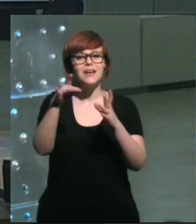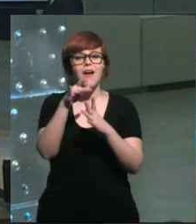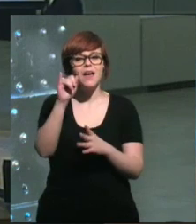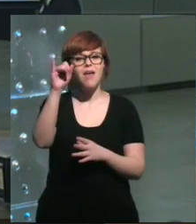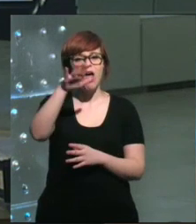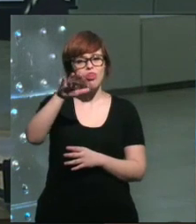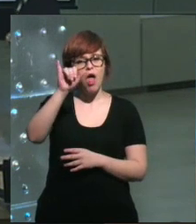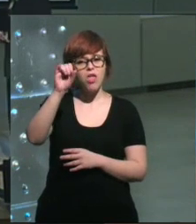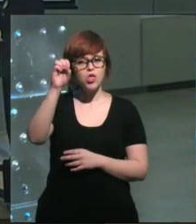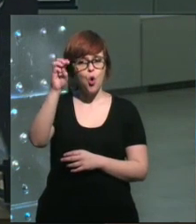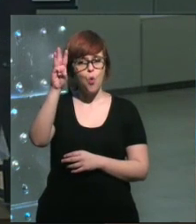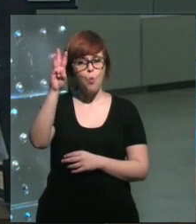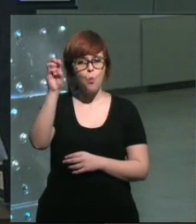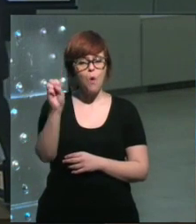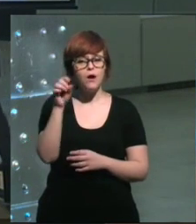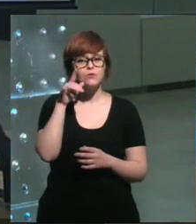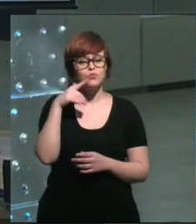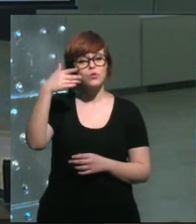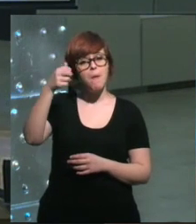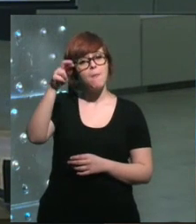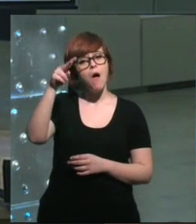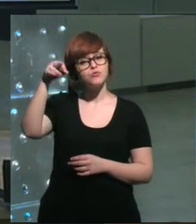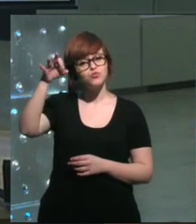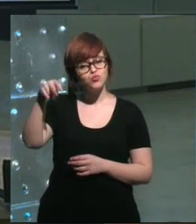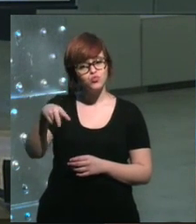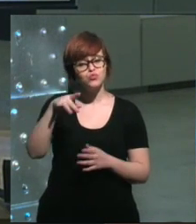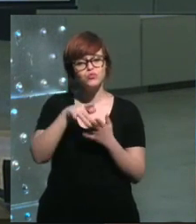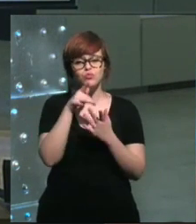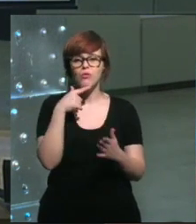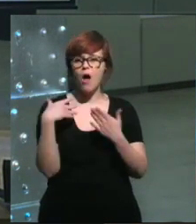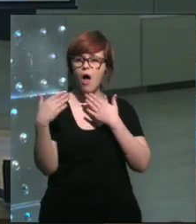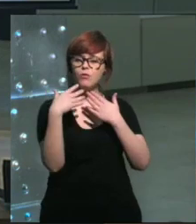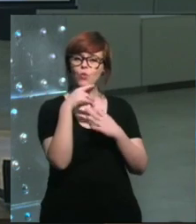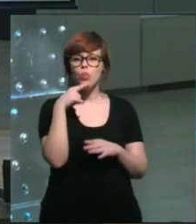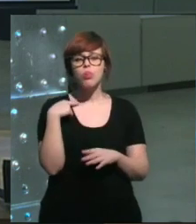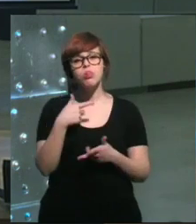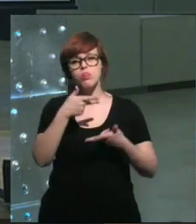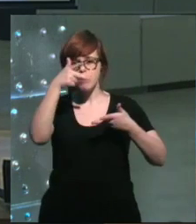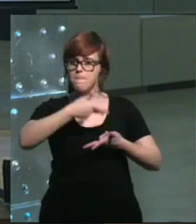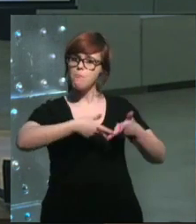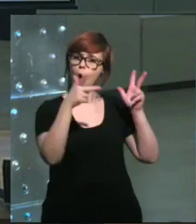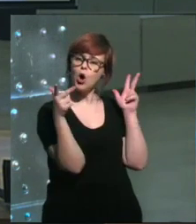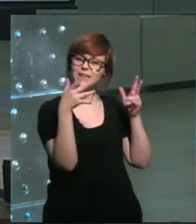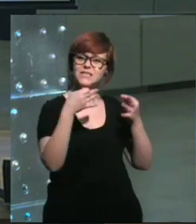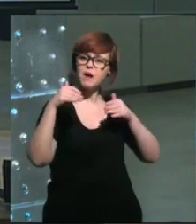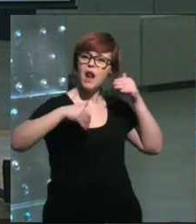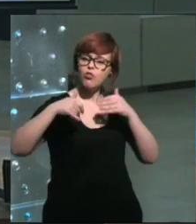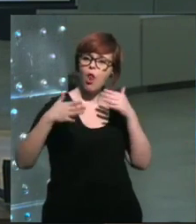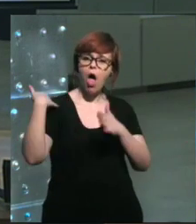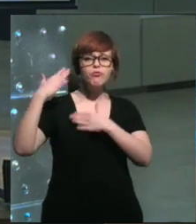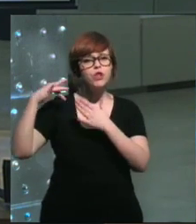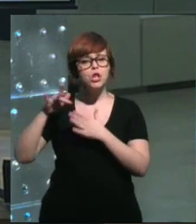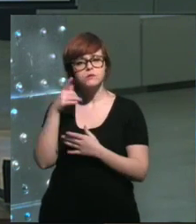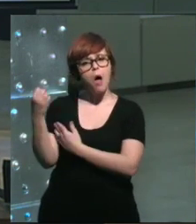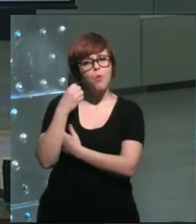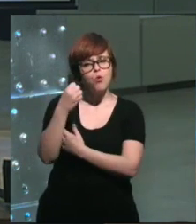Iowa, donde Matt Barson habló con un gran demócrata que nos había apoyado en todas las elecciones anteriores y le pidió que viniese a Iowa.